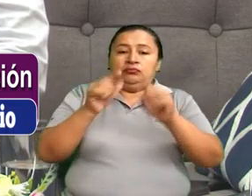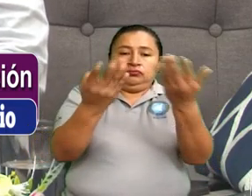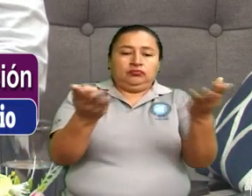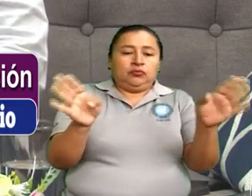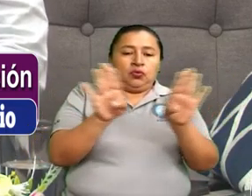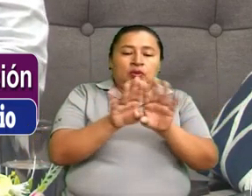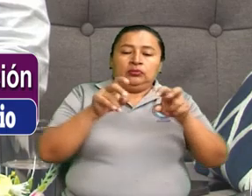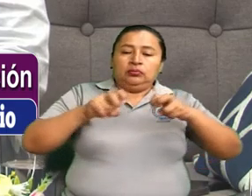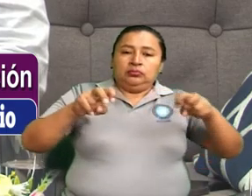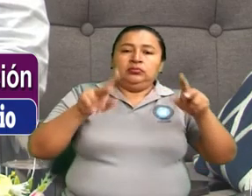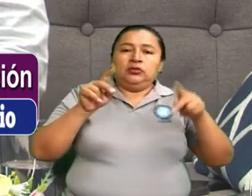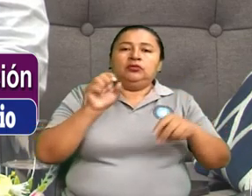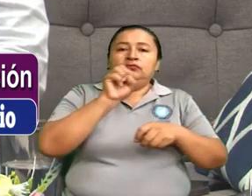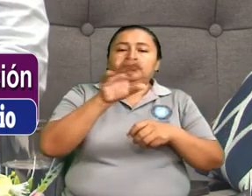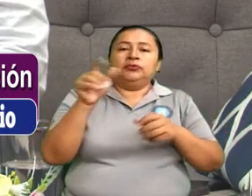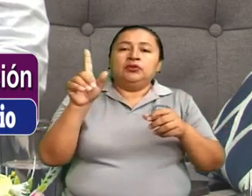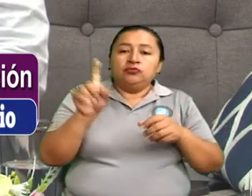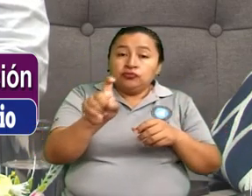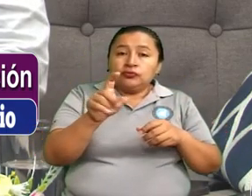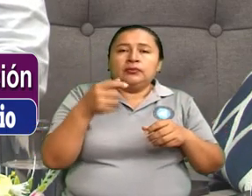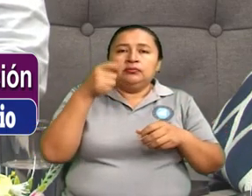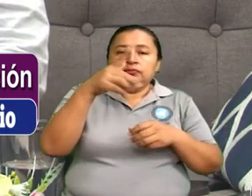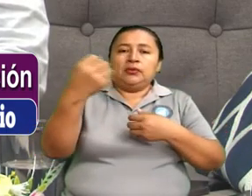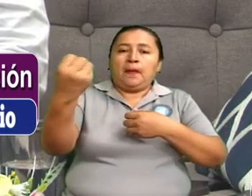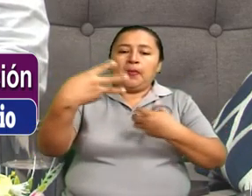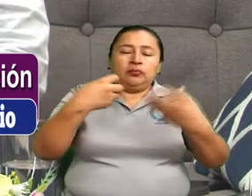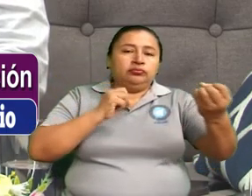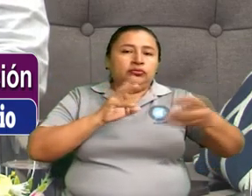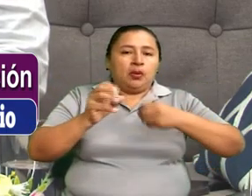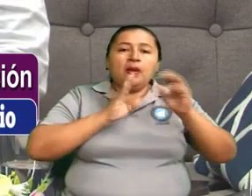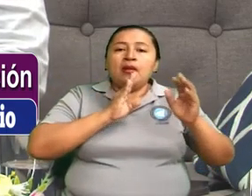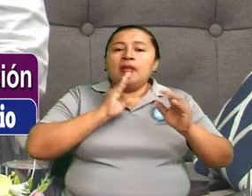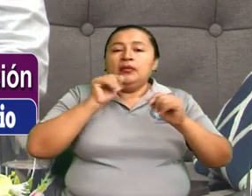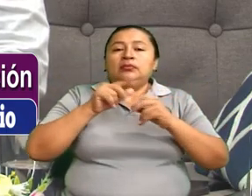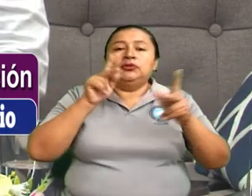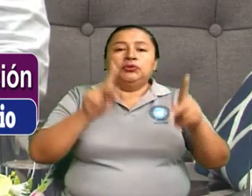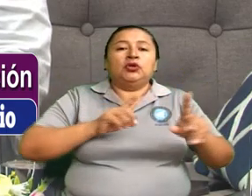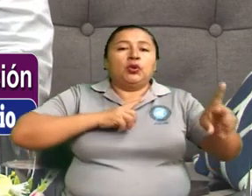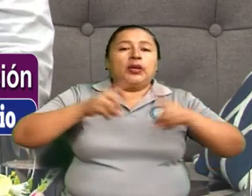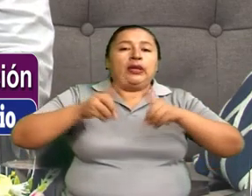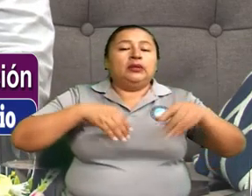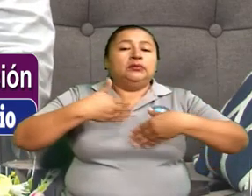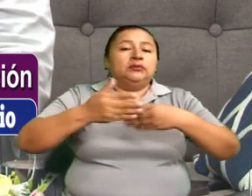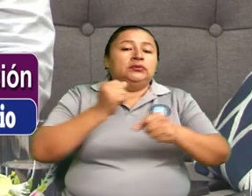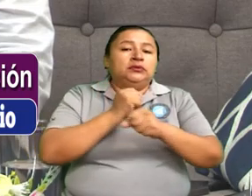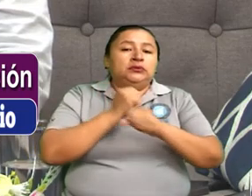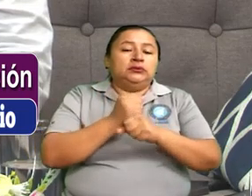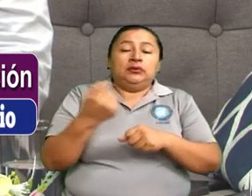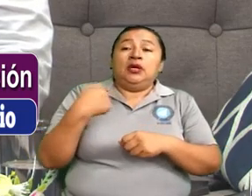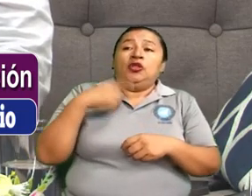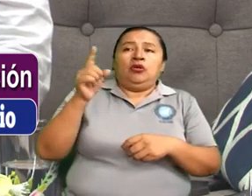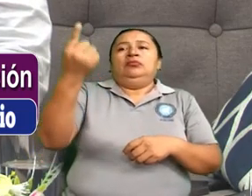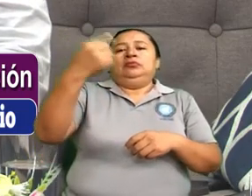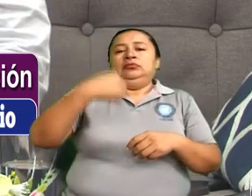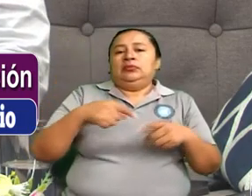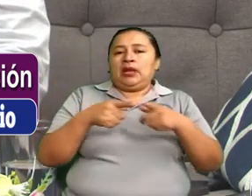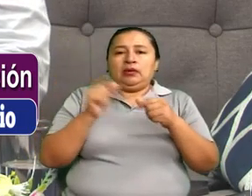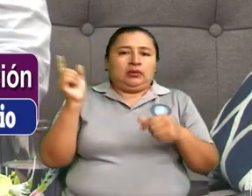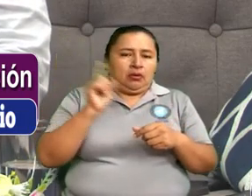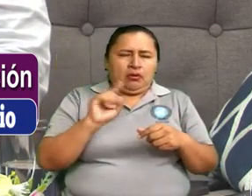y nos conectamos directamente a platicar con nuestros delegados para ver los avances de los planes. No tienen que venir hasta Managua, pues.